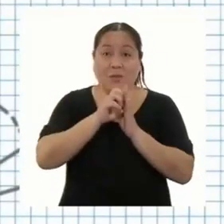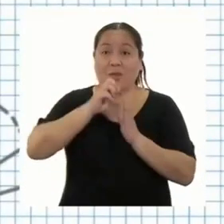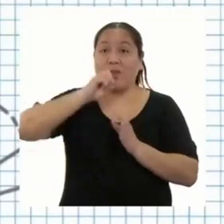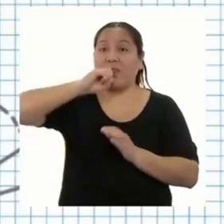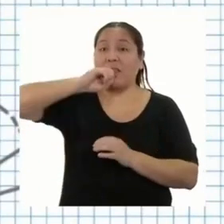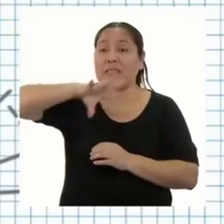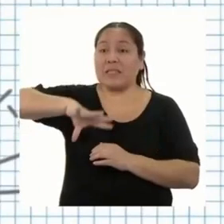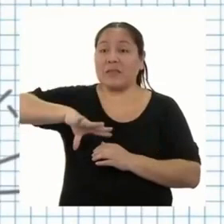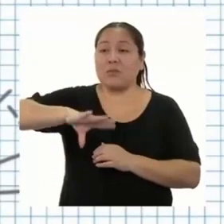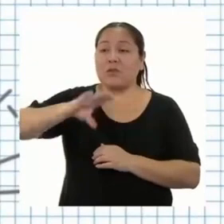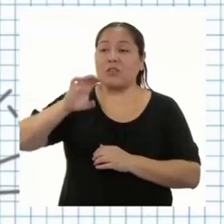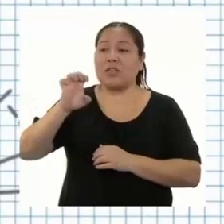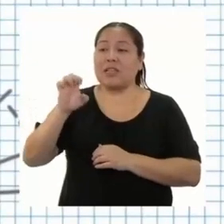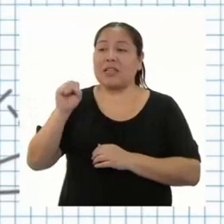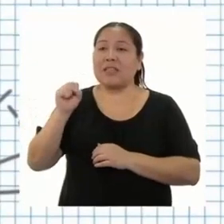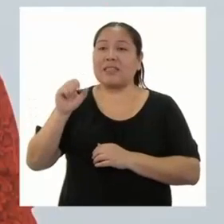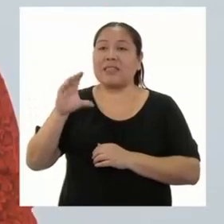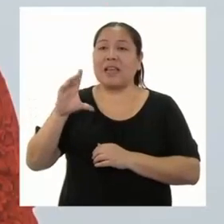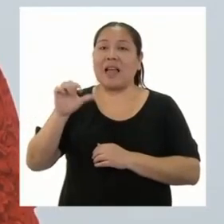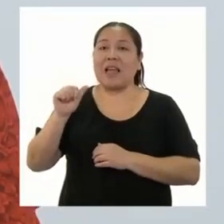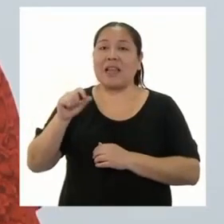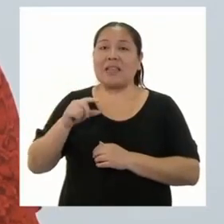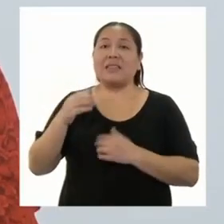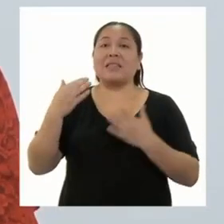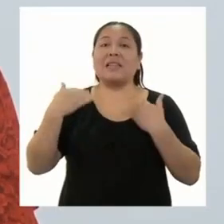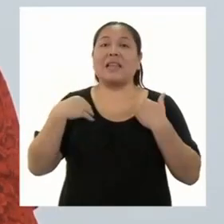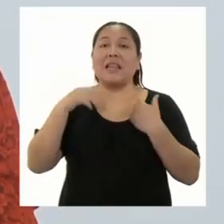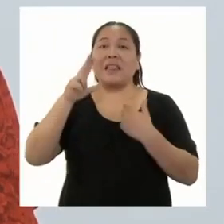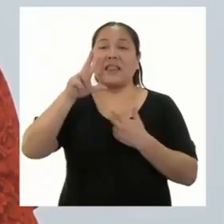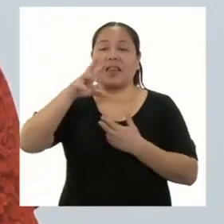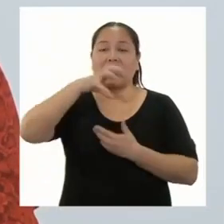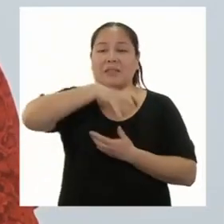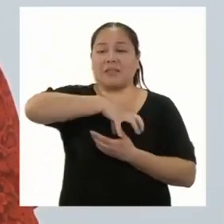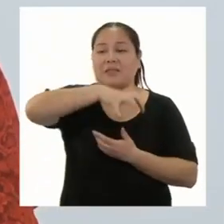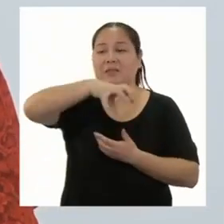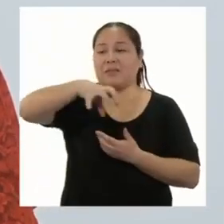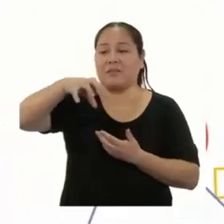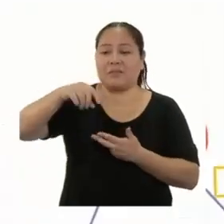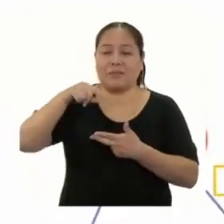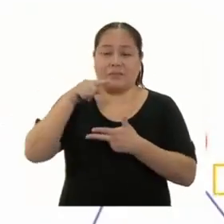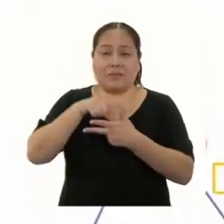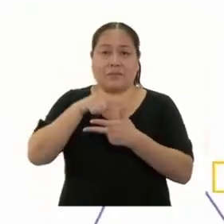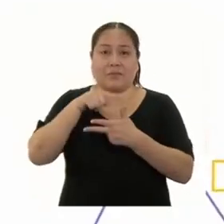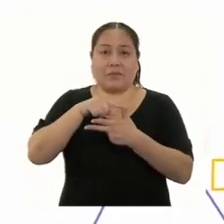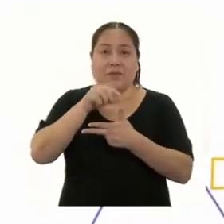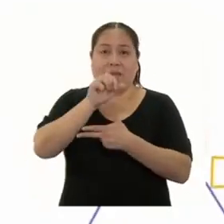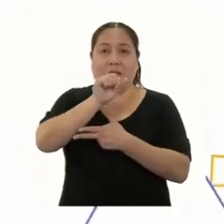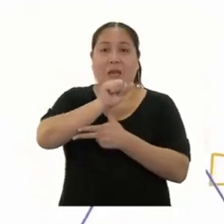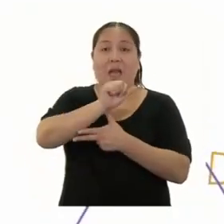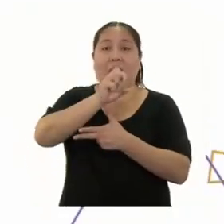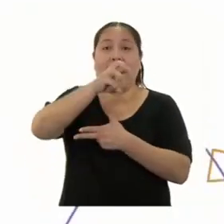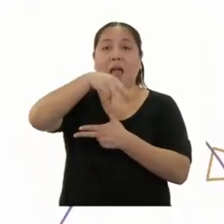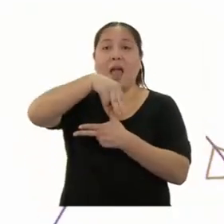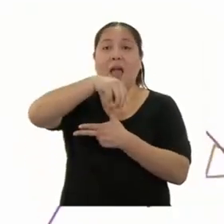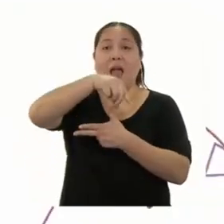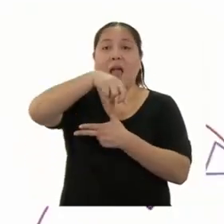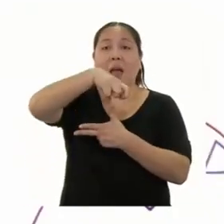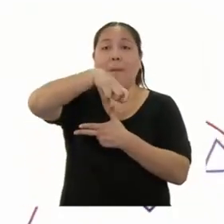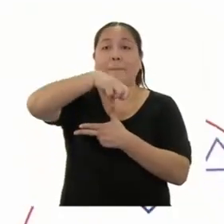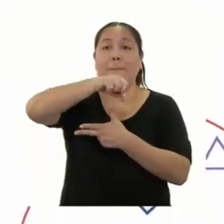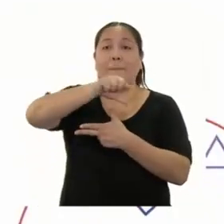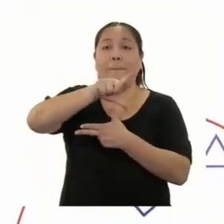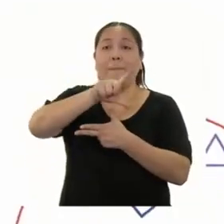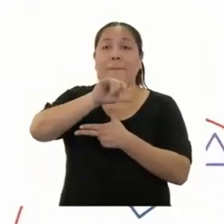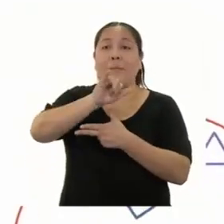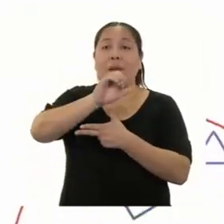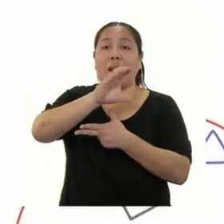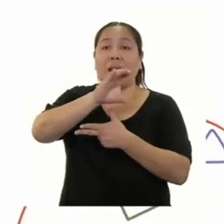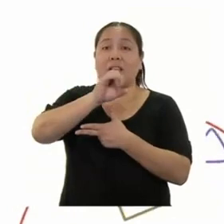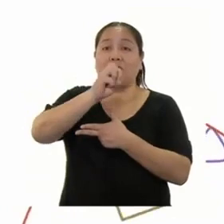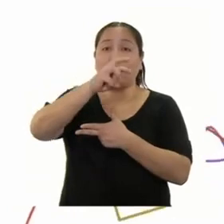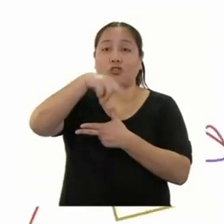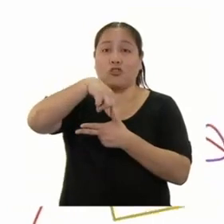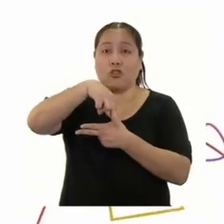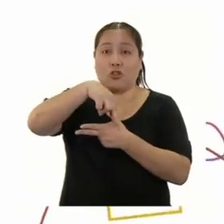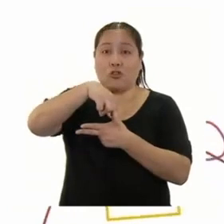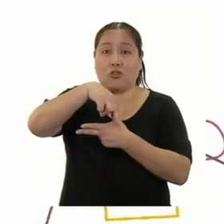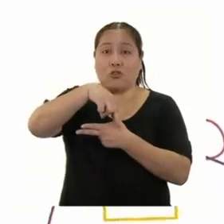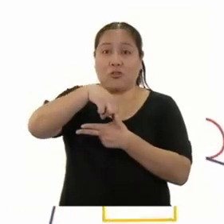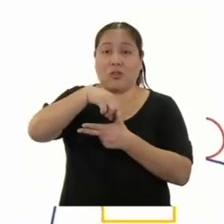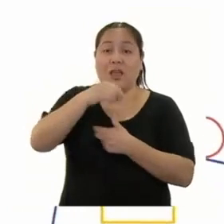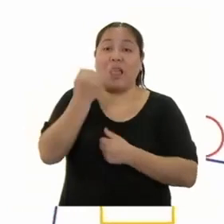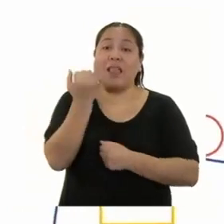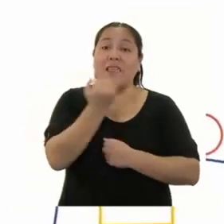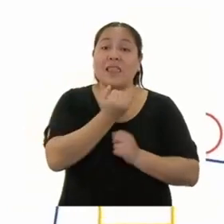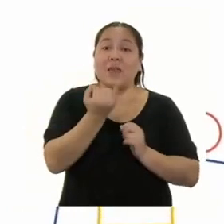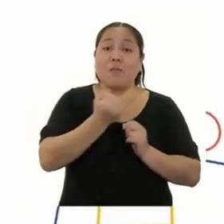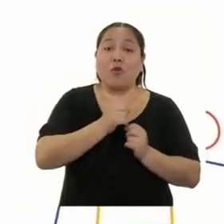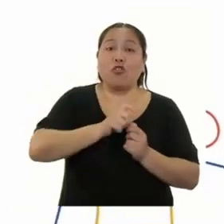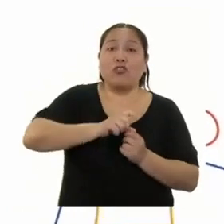se clasifican en escala de ampliación, cuando el valor en el dibujo es